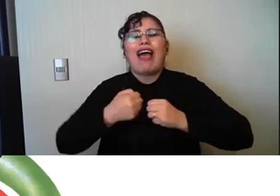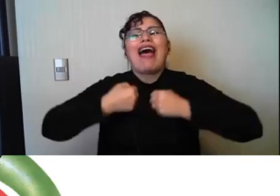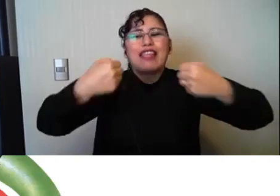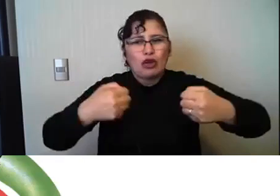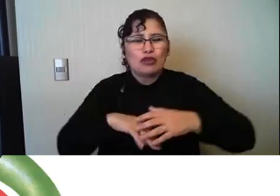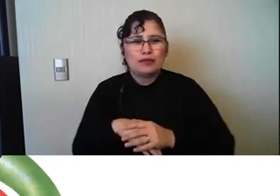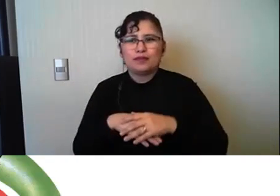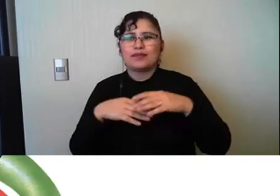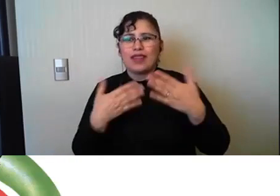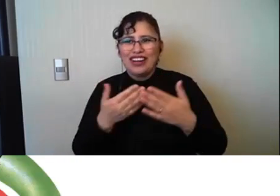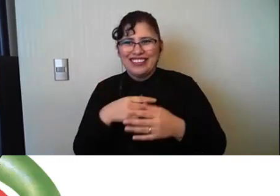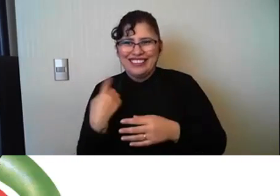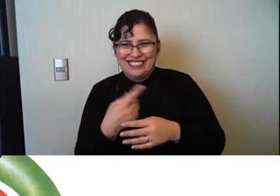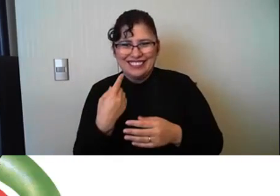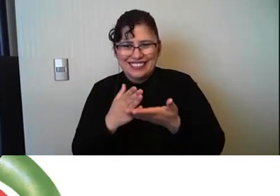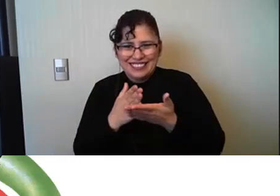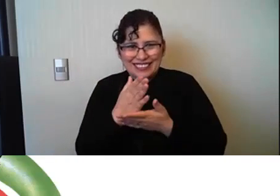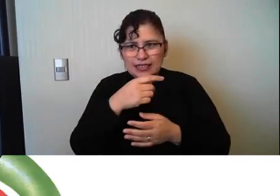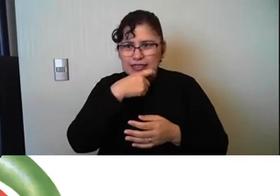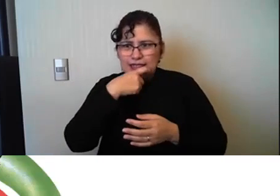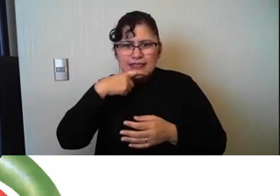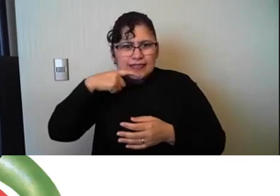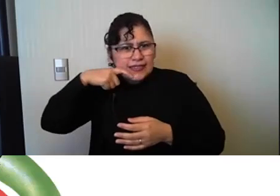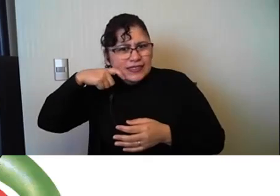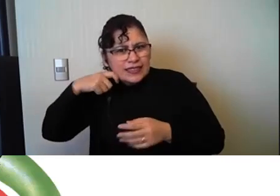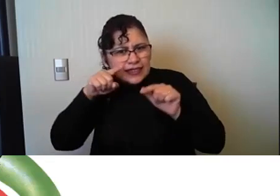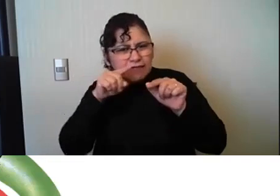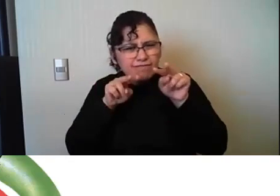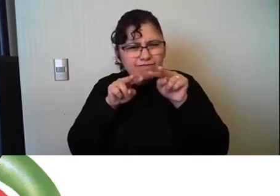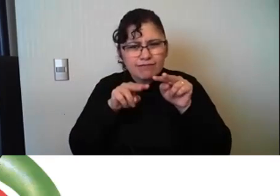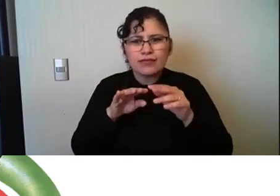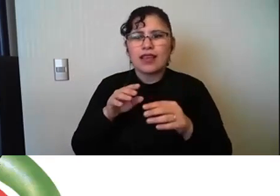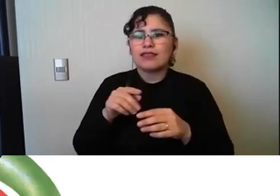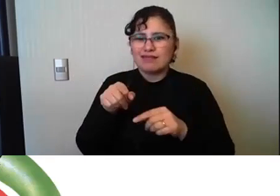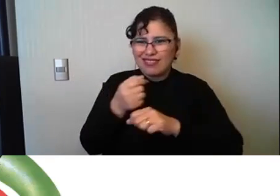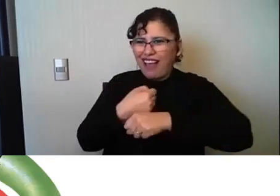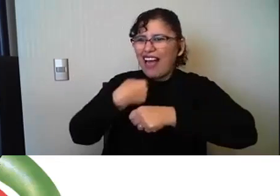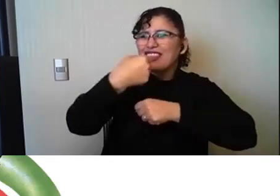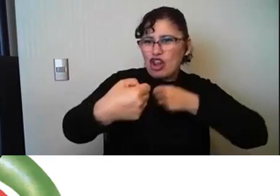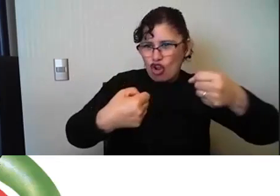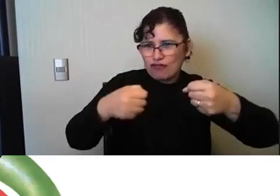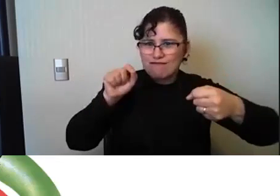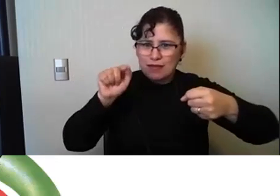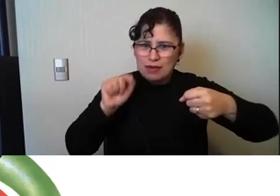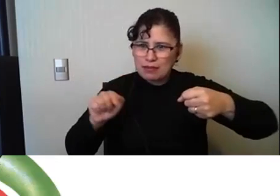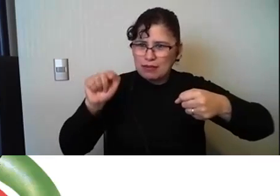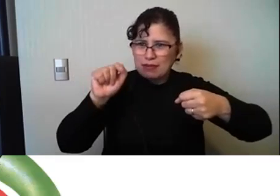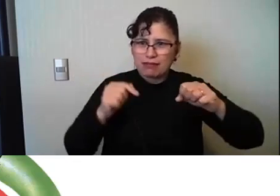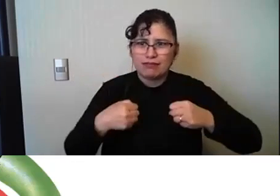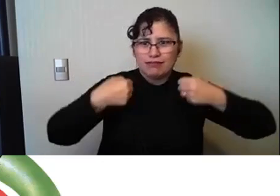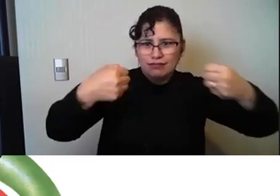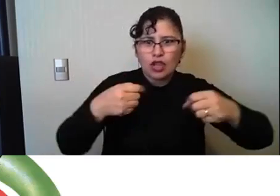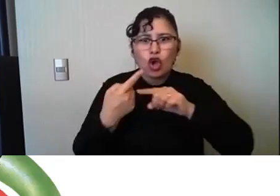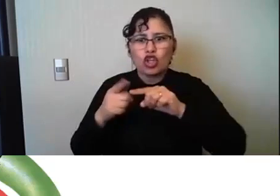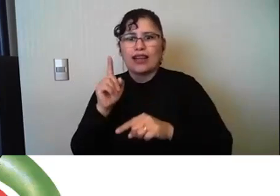en este sentido, nos encontraríamos con esta sustancia perforada anterior, con una estructura que se llama